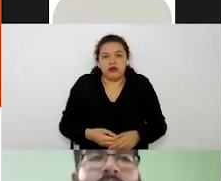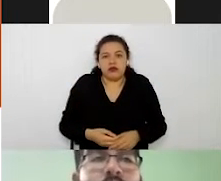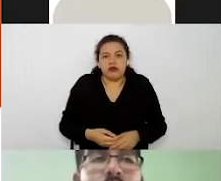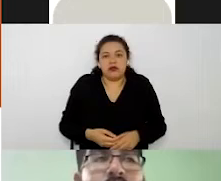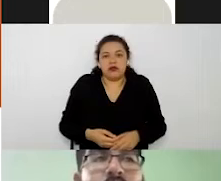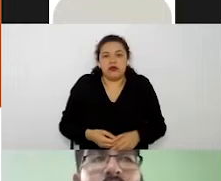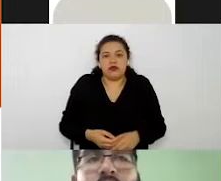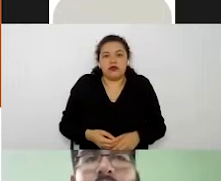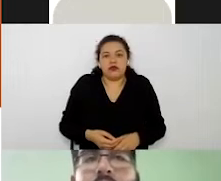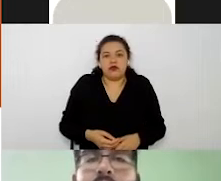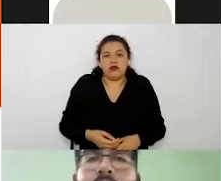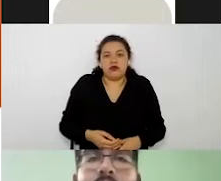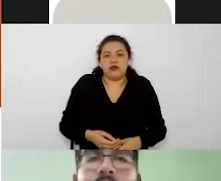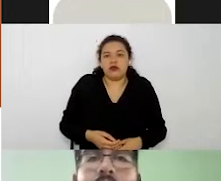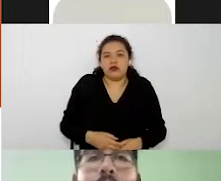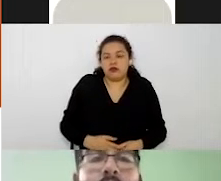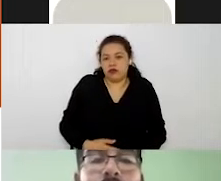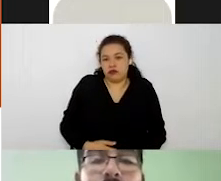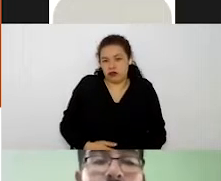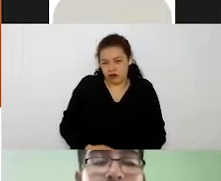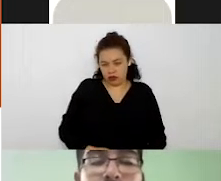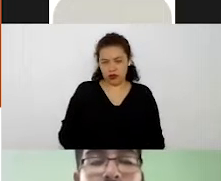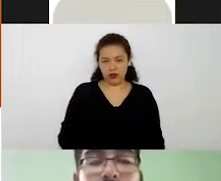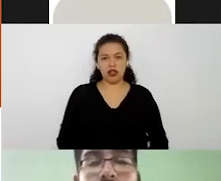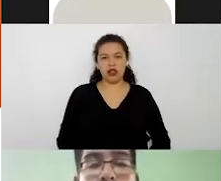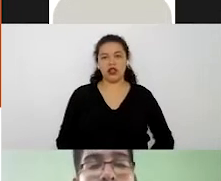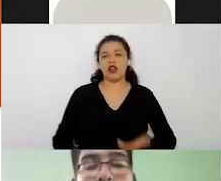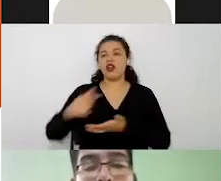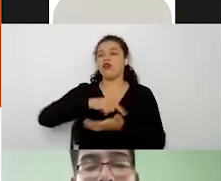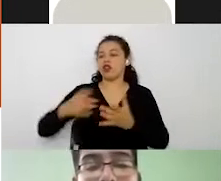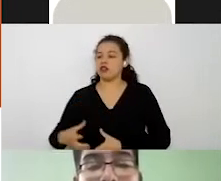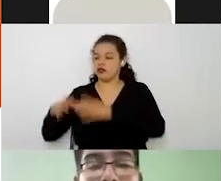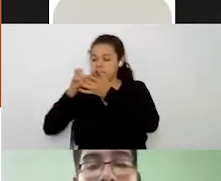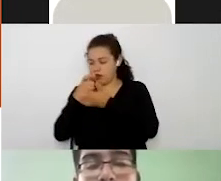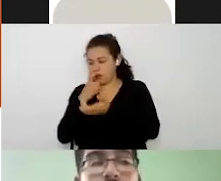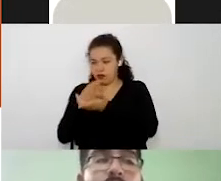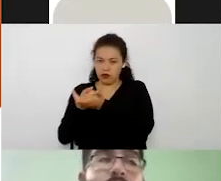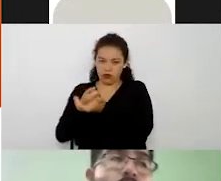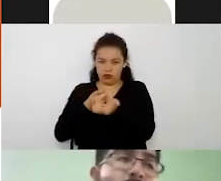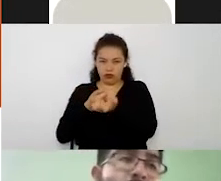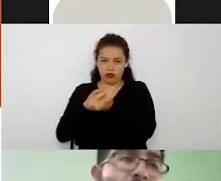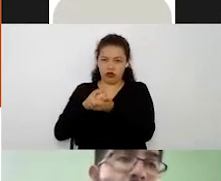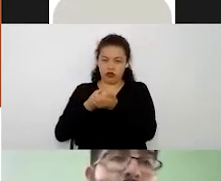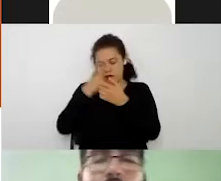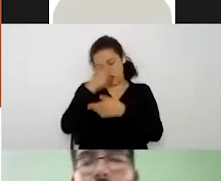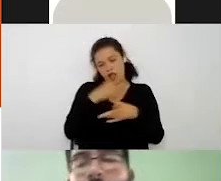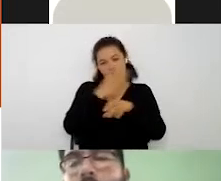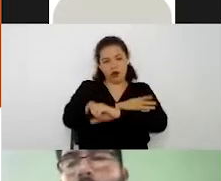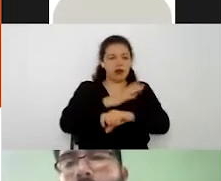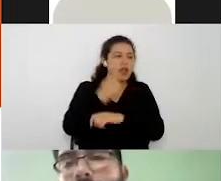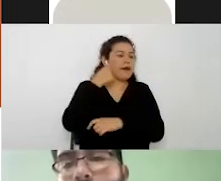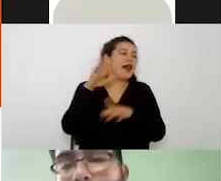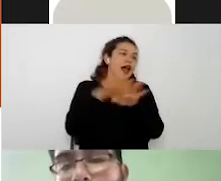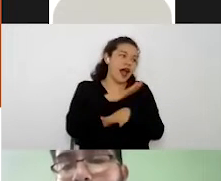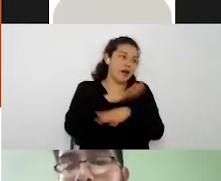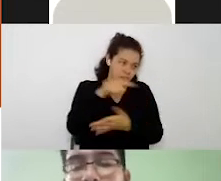si se actualizó, no sé, la ubicación de los extintores, el hacerles saber a los compañeros que ahora se van a ubicar así, o que van a